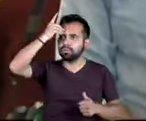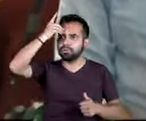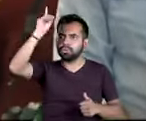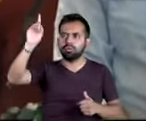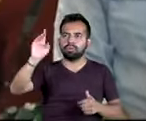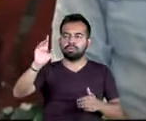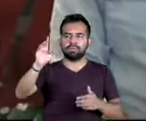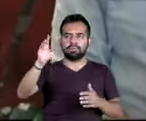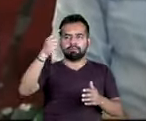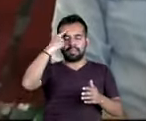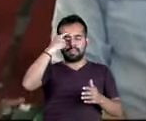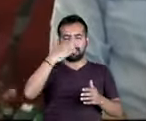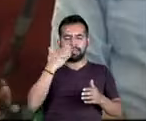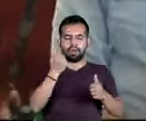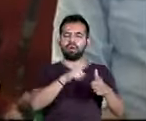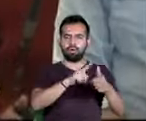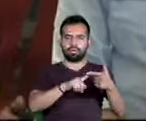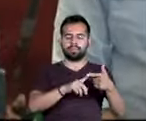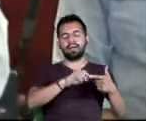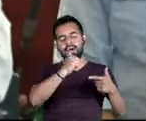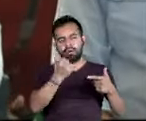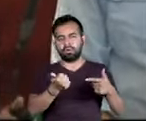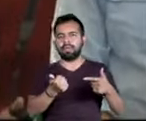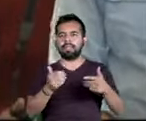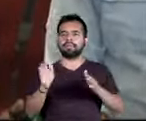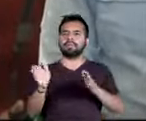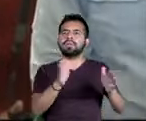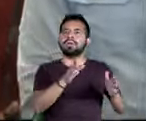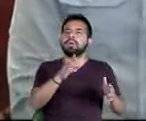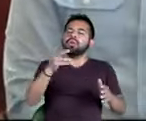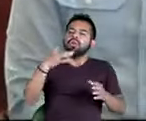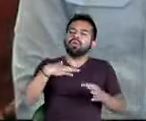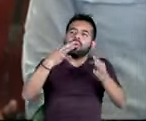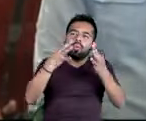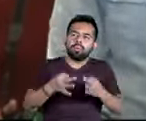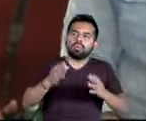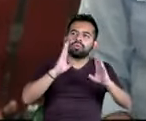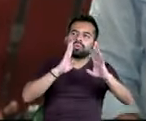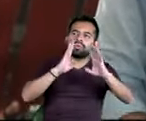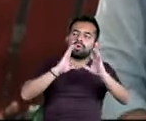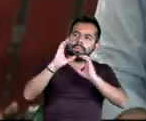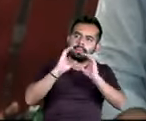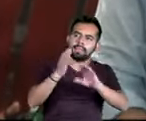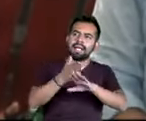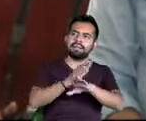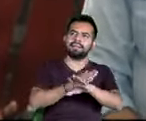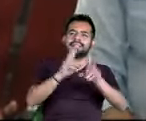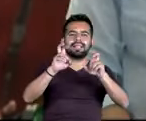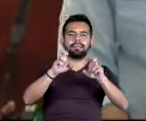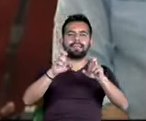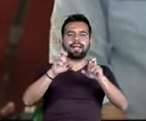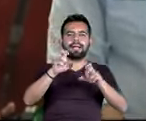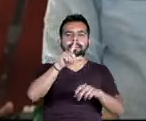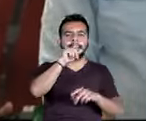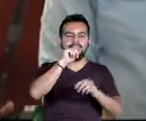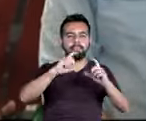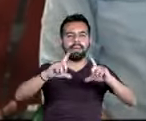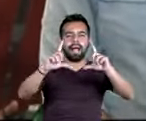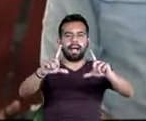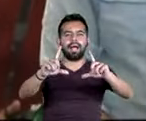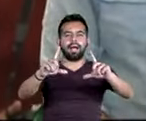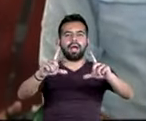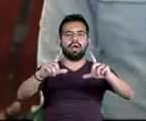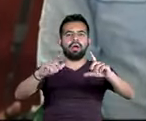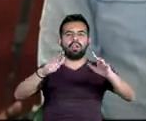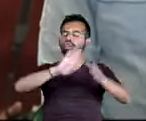usted? Y la otra, en una entrevista que tuvimos cuando fue electo, había mencionado de la posibilidad del pico y placa hacerlo en hoy no circula en todo el